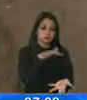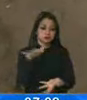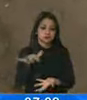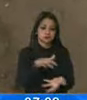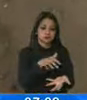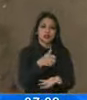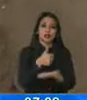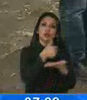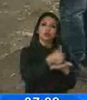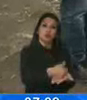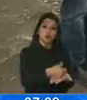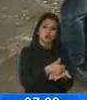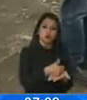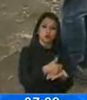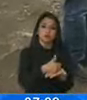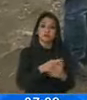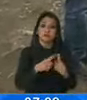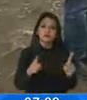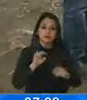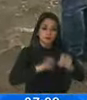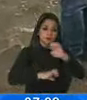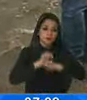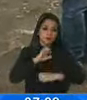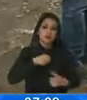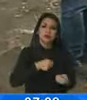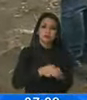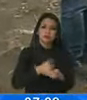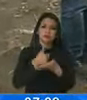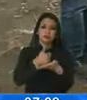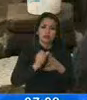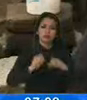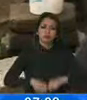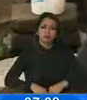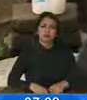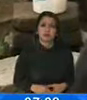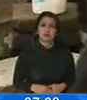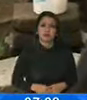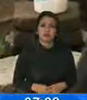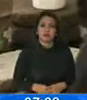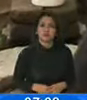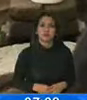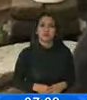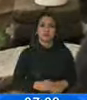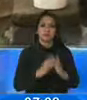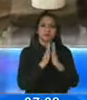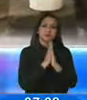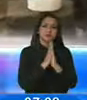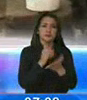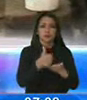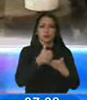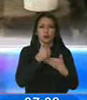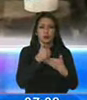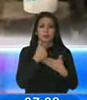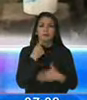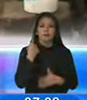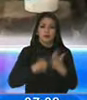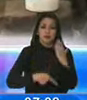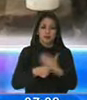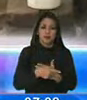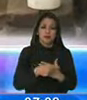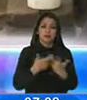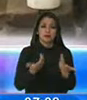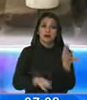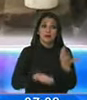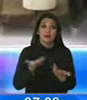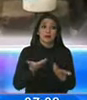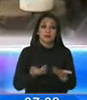humanitaria. En tanto, se evalúa otro tipo de apoyo a los afectados. Estamos pidiendo ayuda para que ella